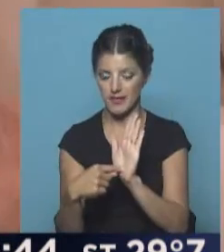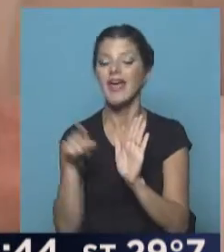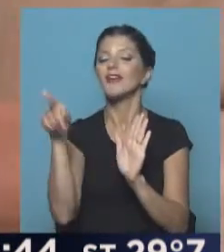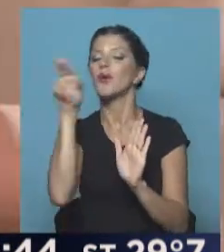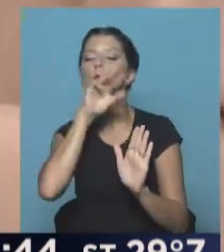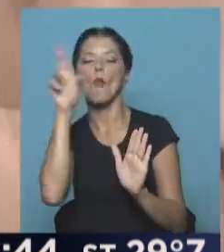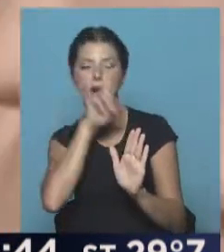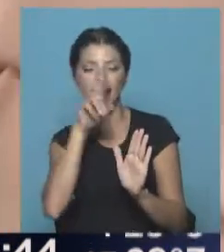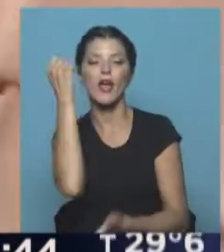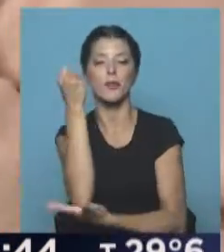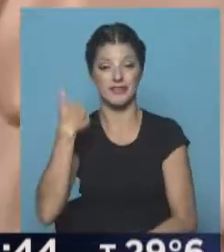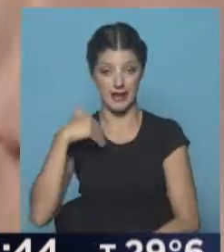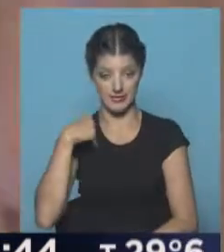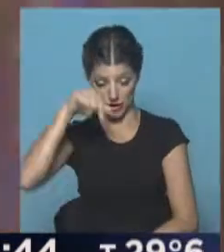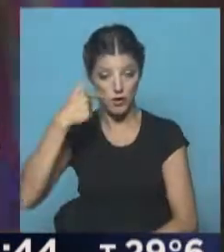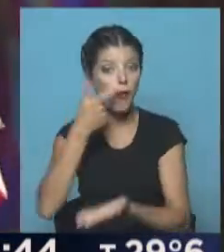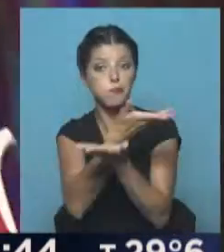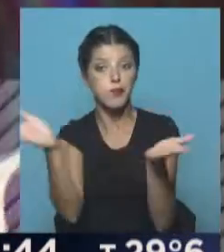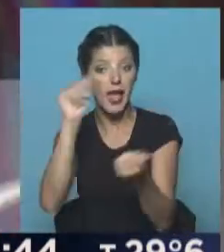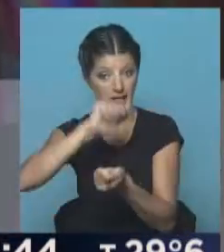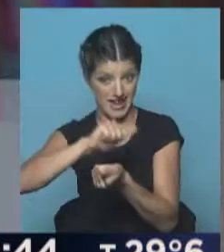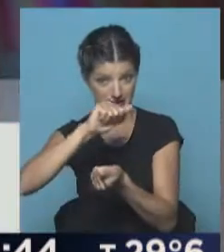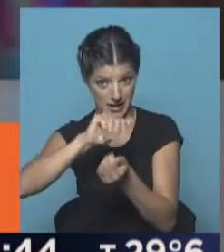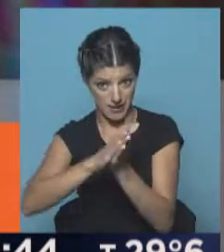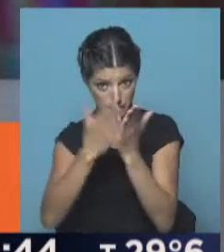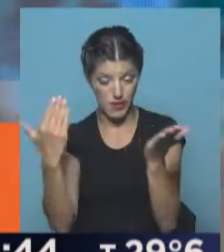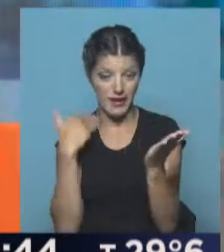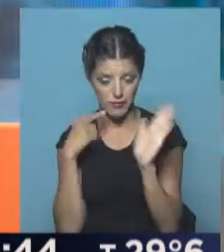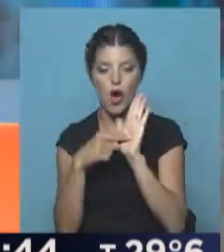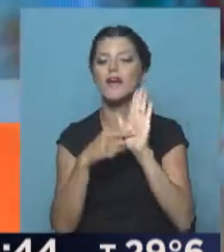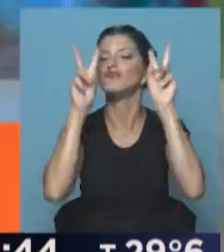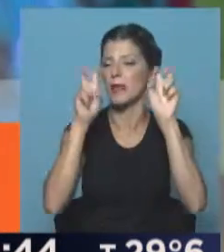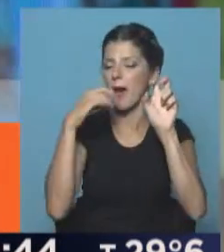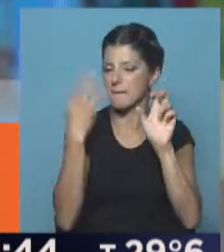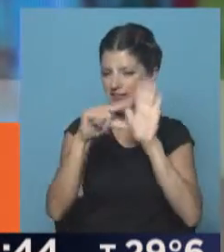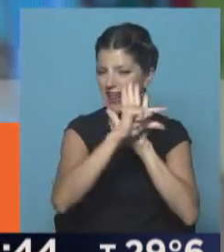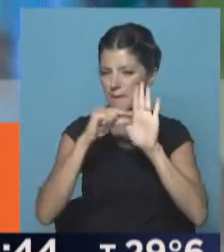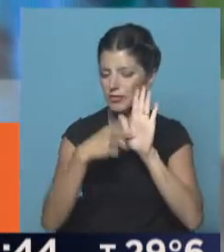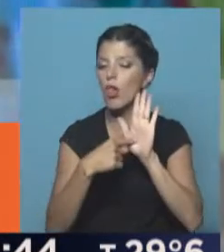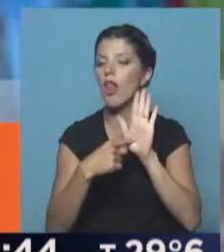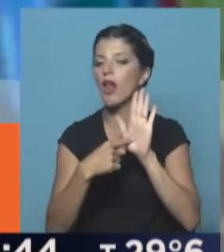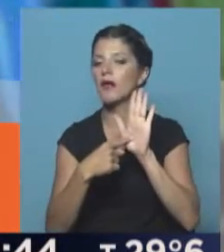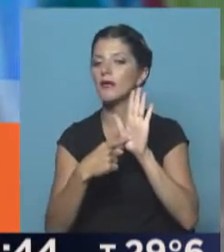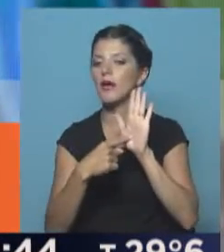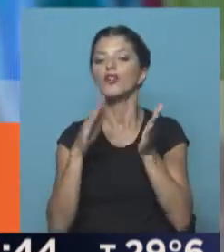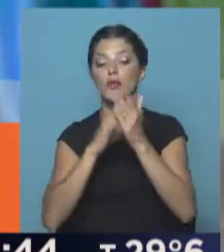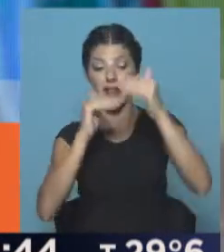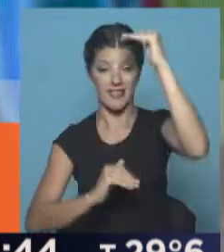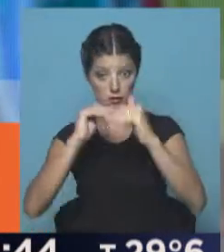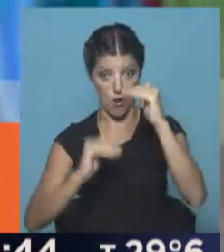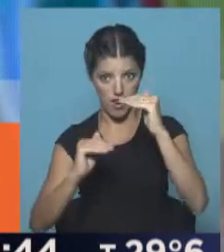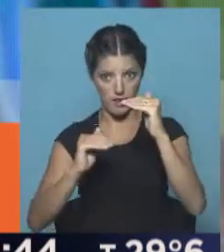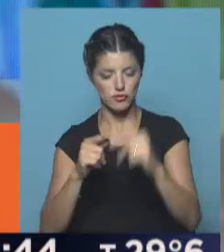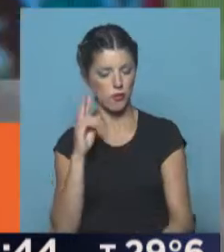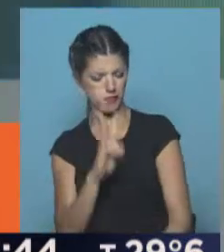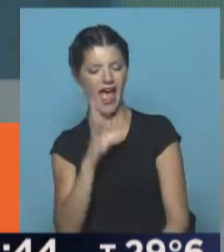por estos días presentando este libro, y entre las cosas que cuentan, hay un capítulo especial sobre el tema brecha, Raúl, pero entre las cosas que cuentan, algo que me resultó muy